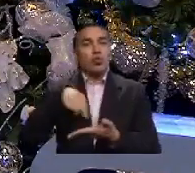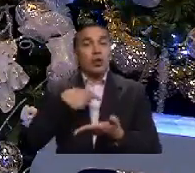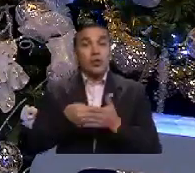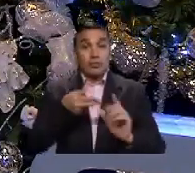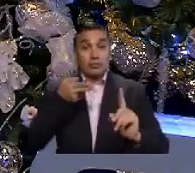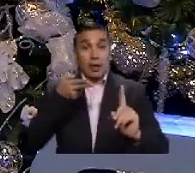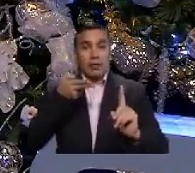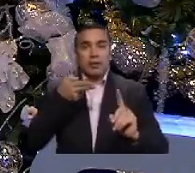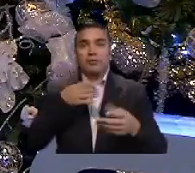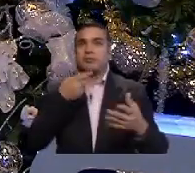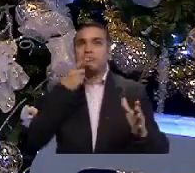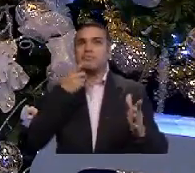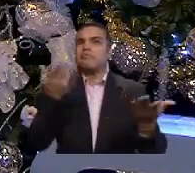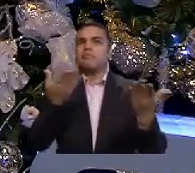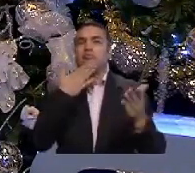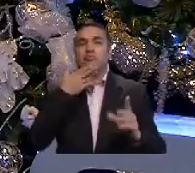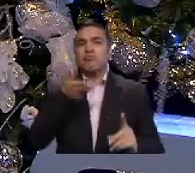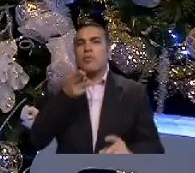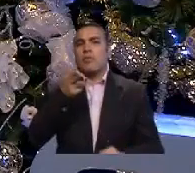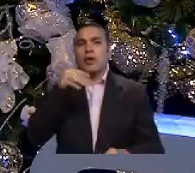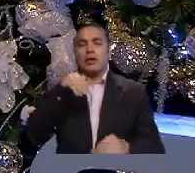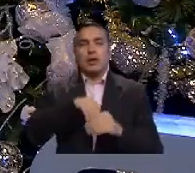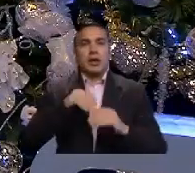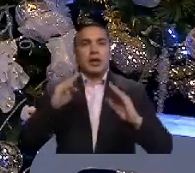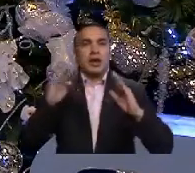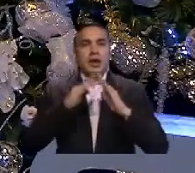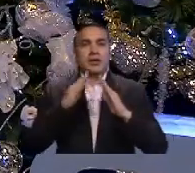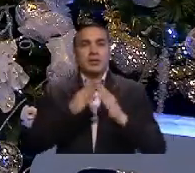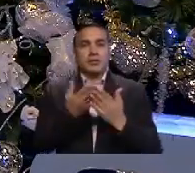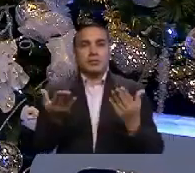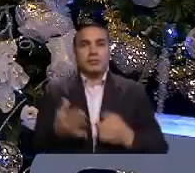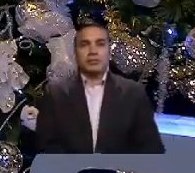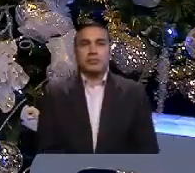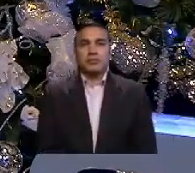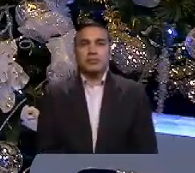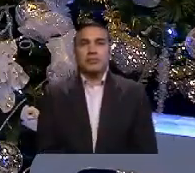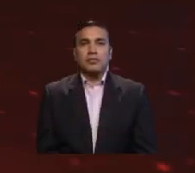sicarios lo acribillaron dentro de su casa